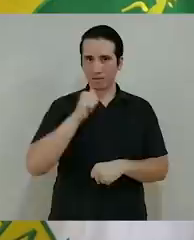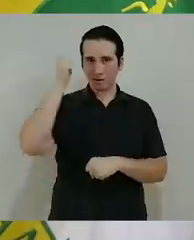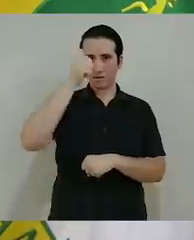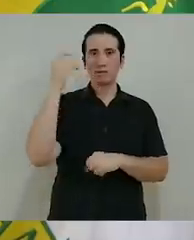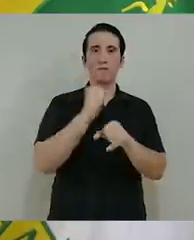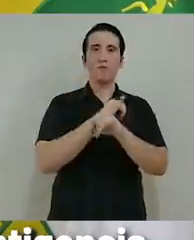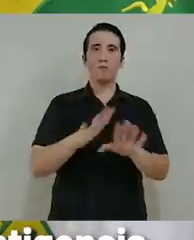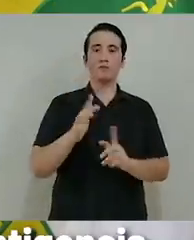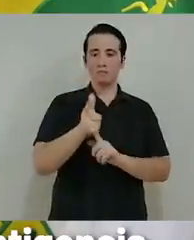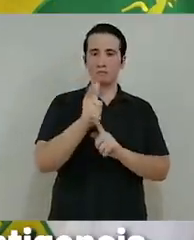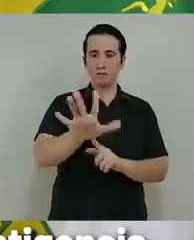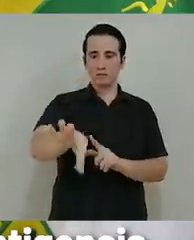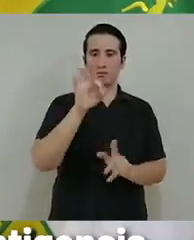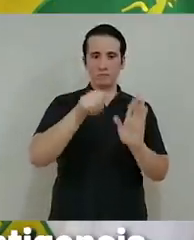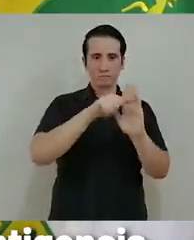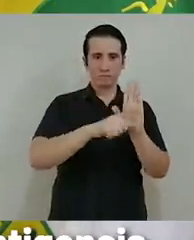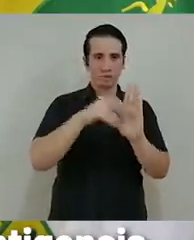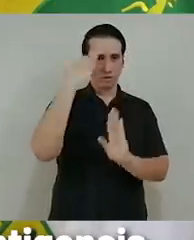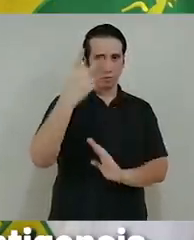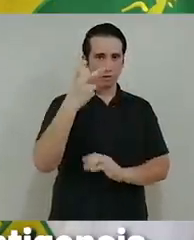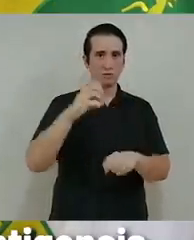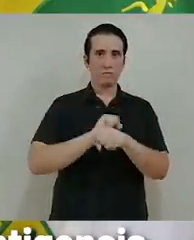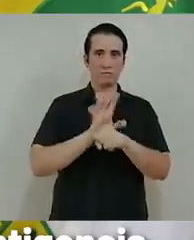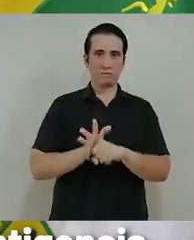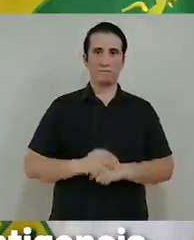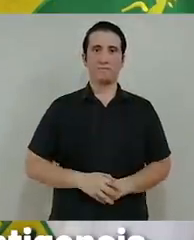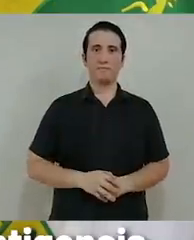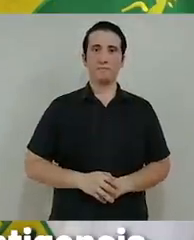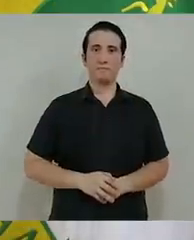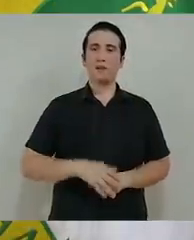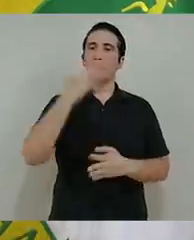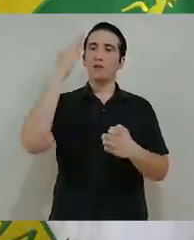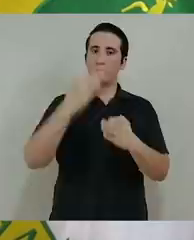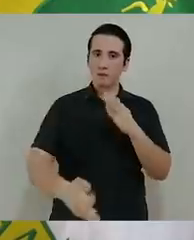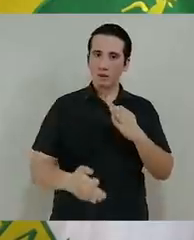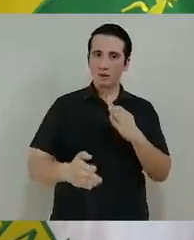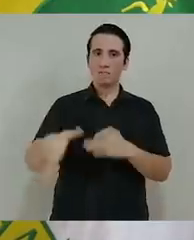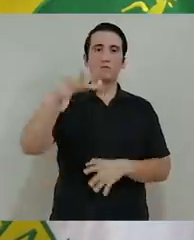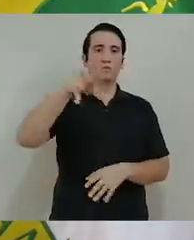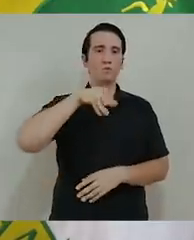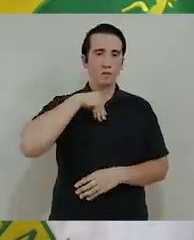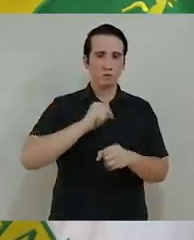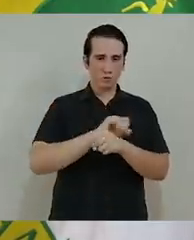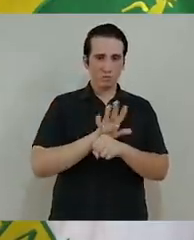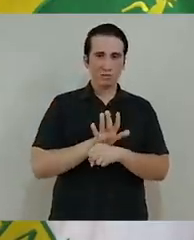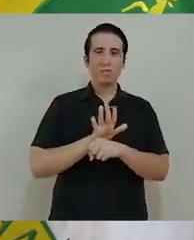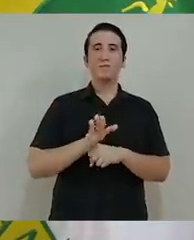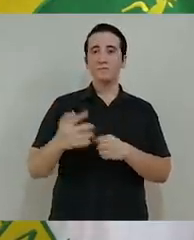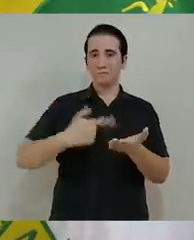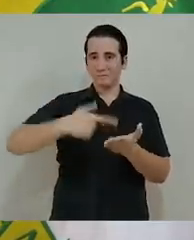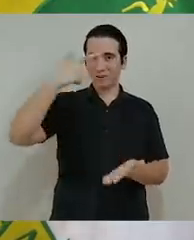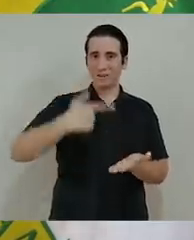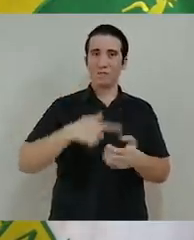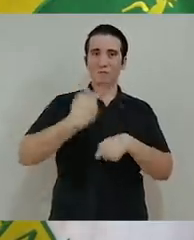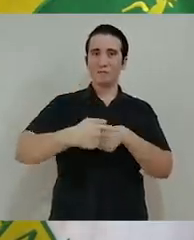análisis e información para seguir tomando medidas a tiempo en esta contingencia. Finalmente, los contagios de coronavirus ponen en